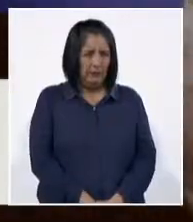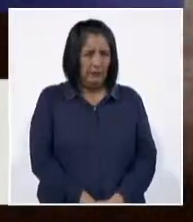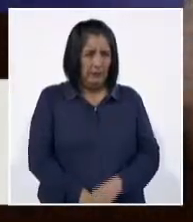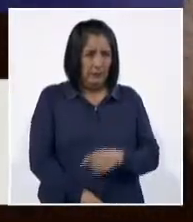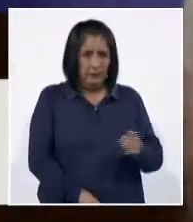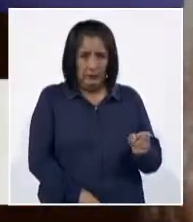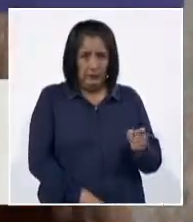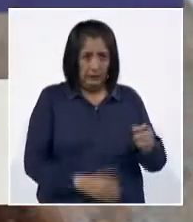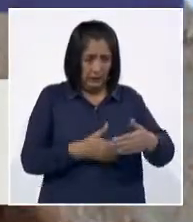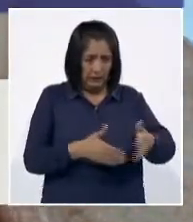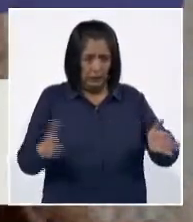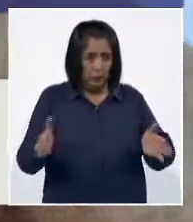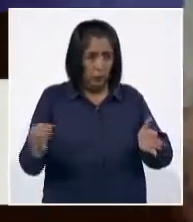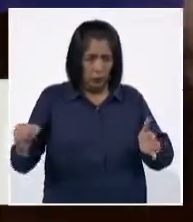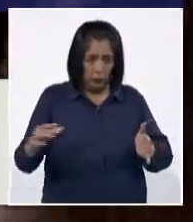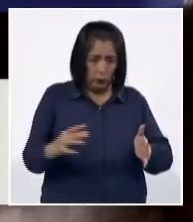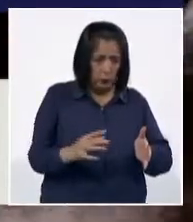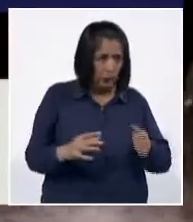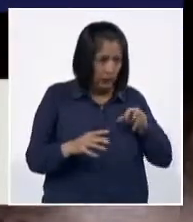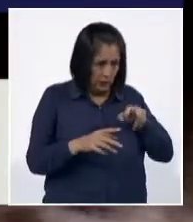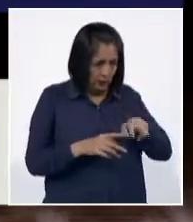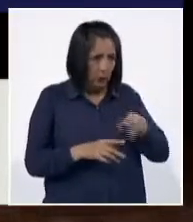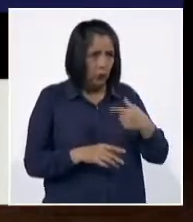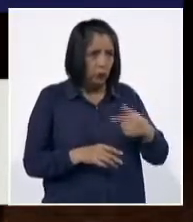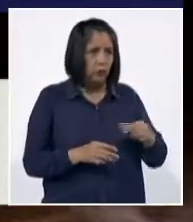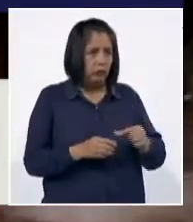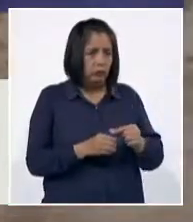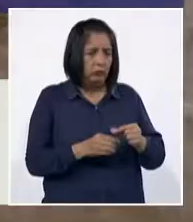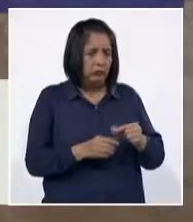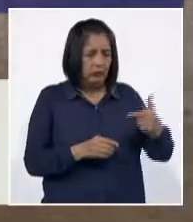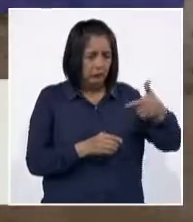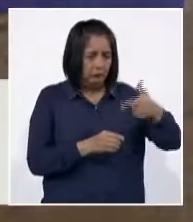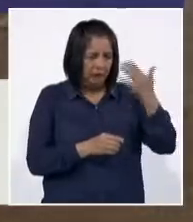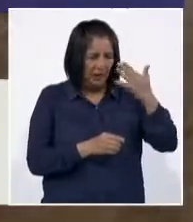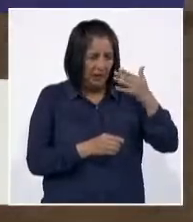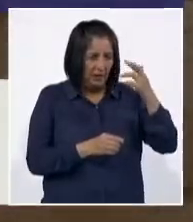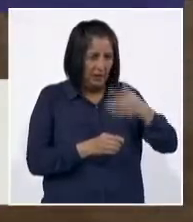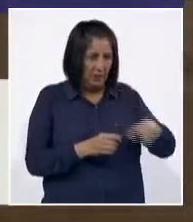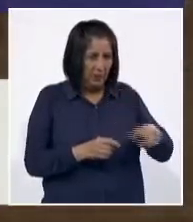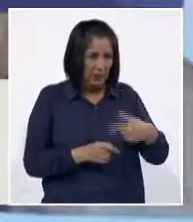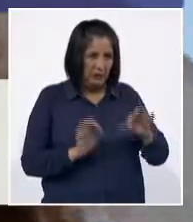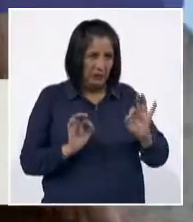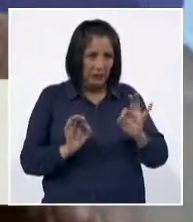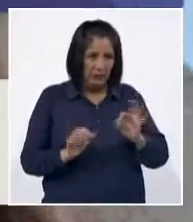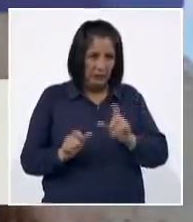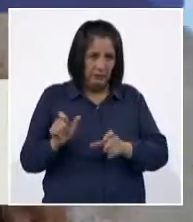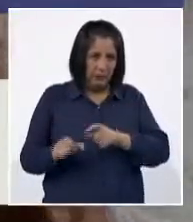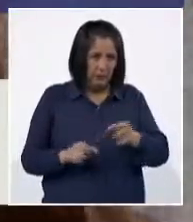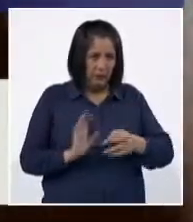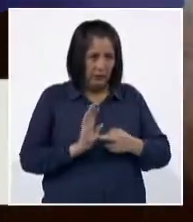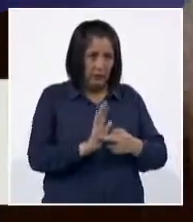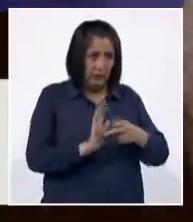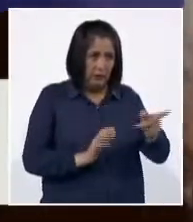Las primeras pozas colectoras presentan rastros del combustible derramado, lo que pone en peligro la salud de la población. Los